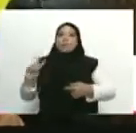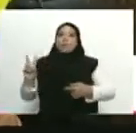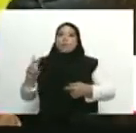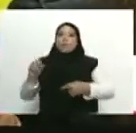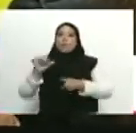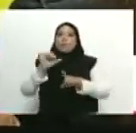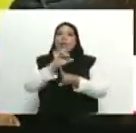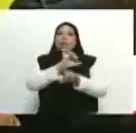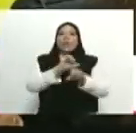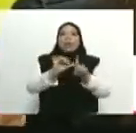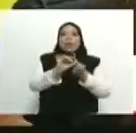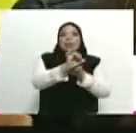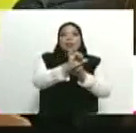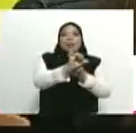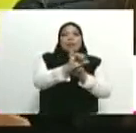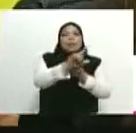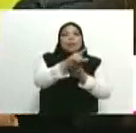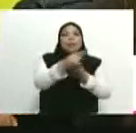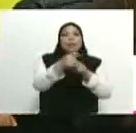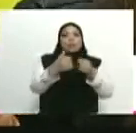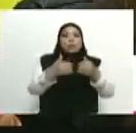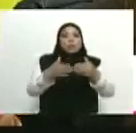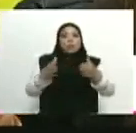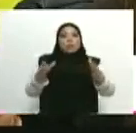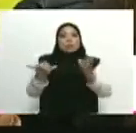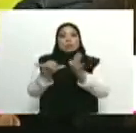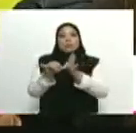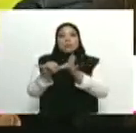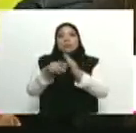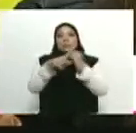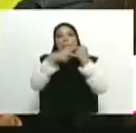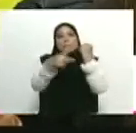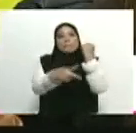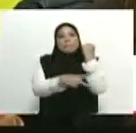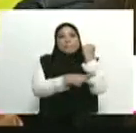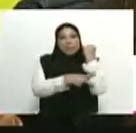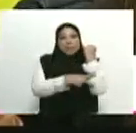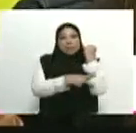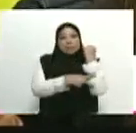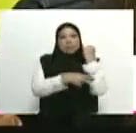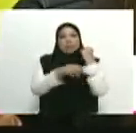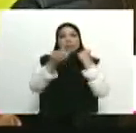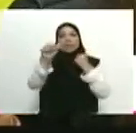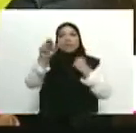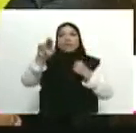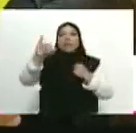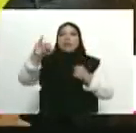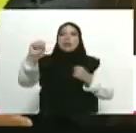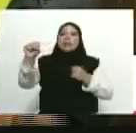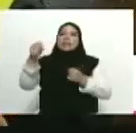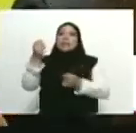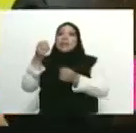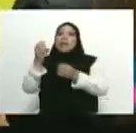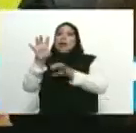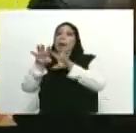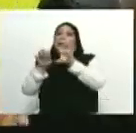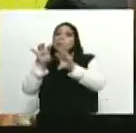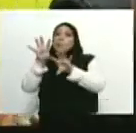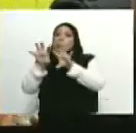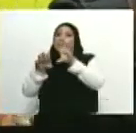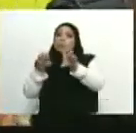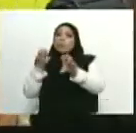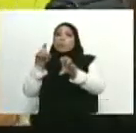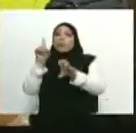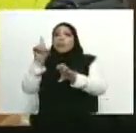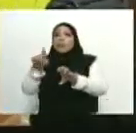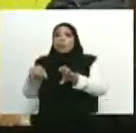ecología, porque está a las puertas, justo al lado del Parque Nacional Arístides Rojas, reservorio de fauna silvestre, lo que conocemos como los Morros de